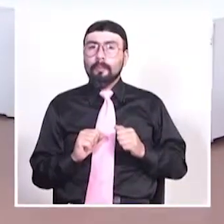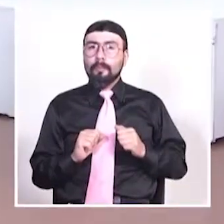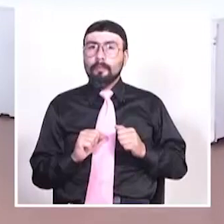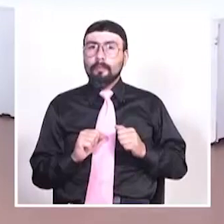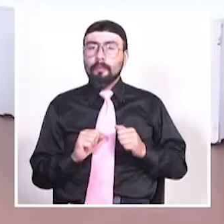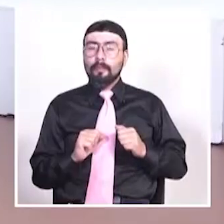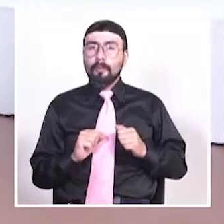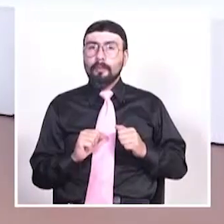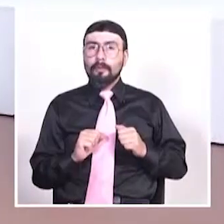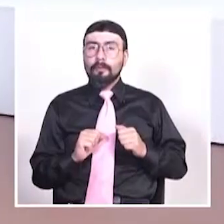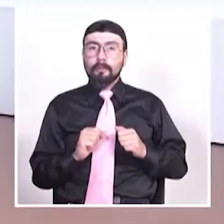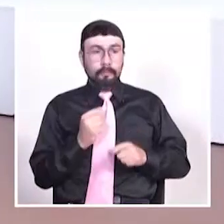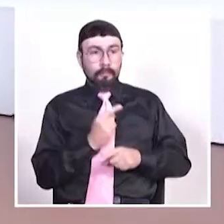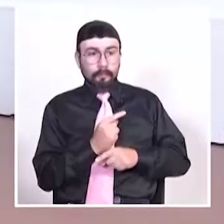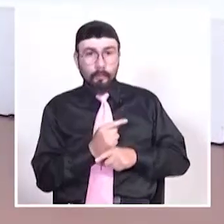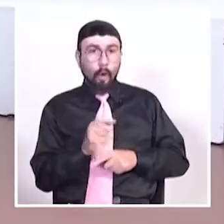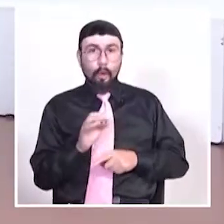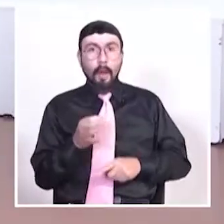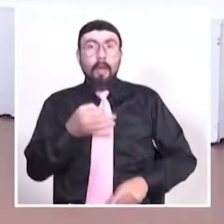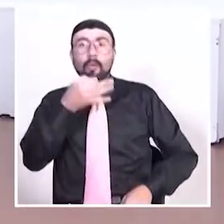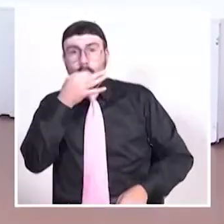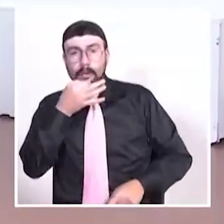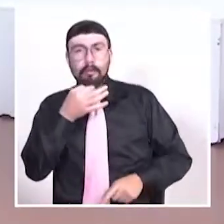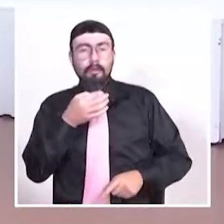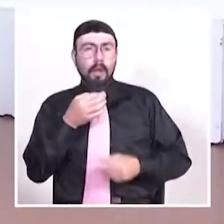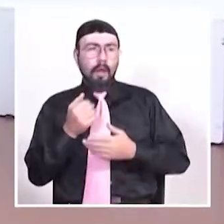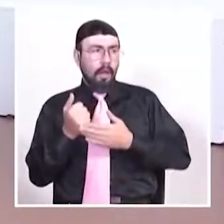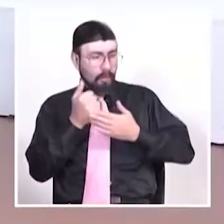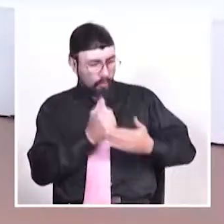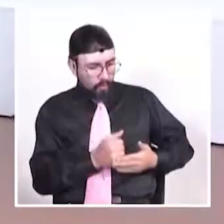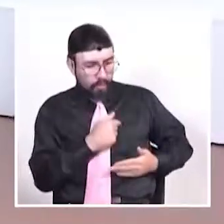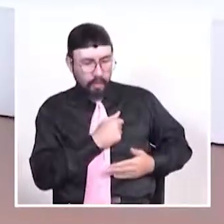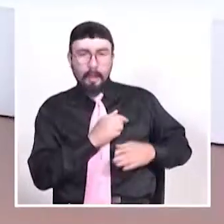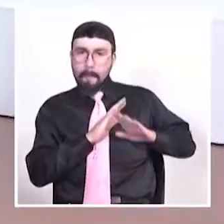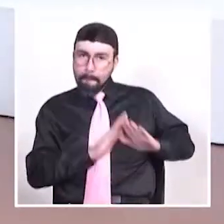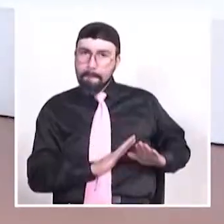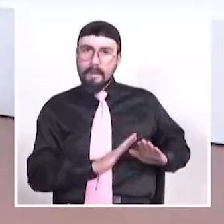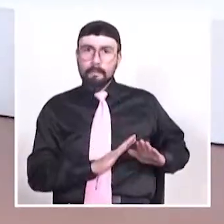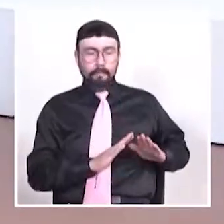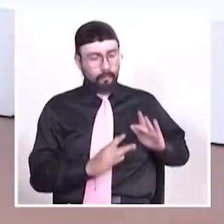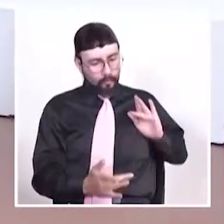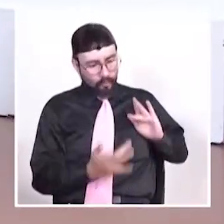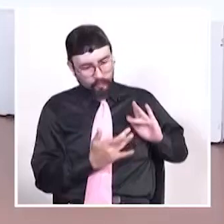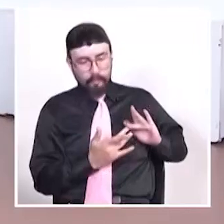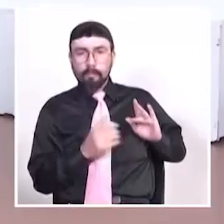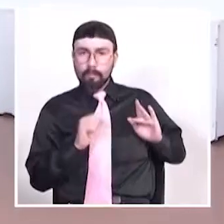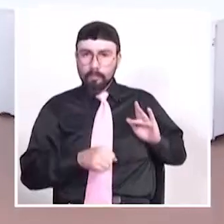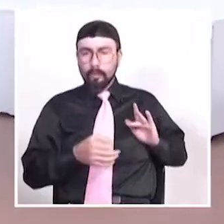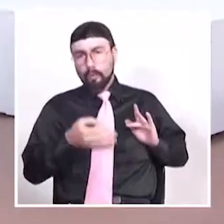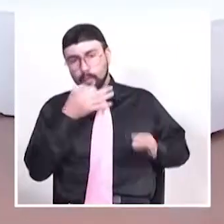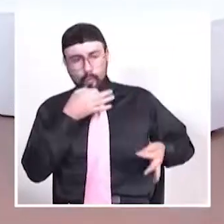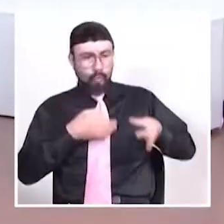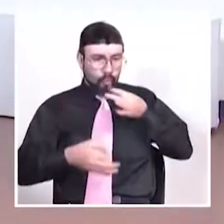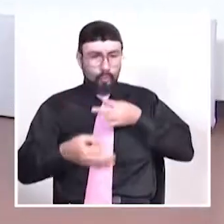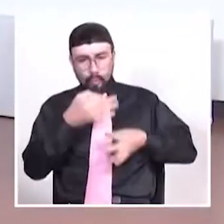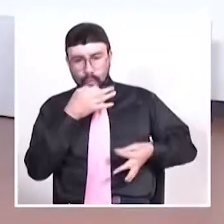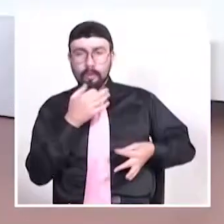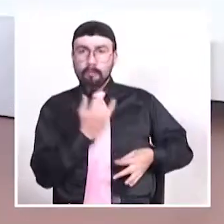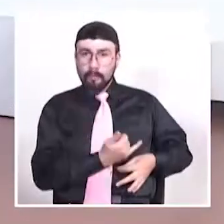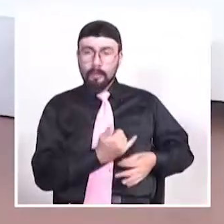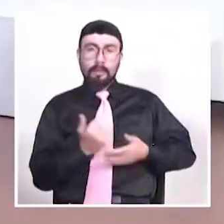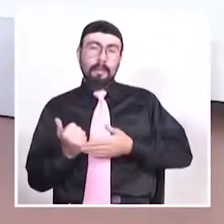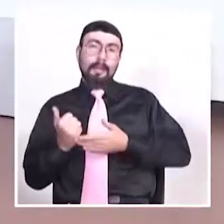para eso se utilizan medicamentos, ¿cierto? Hay medicamentos que son bloqueadores, que también se puede dar esa